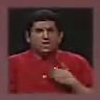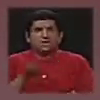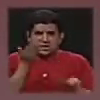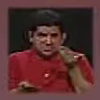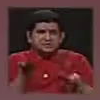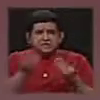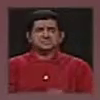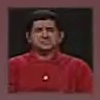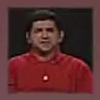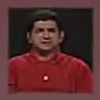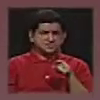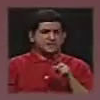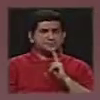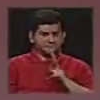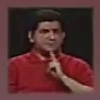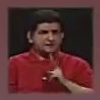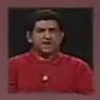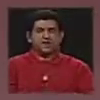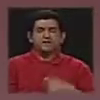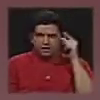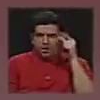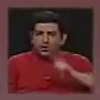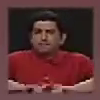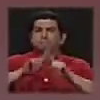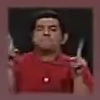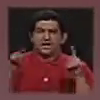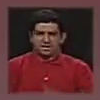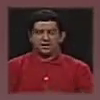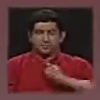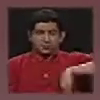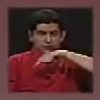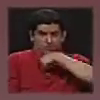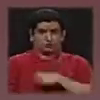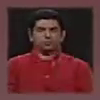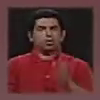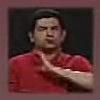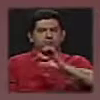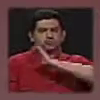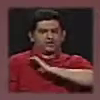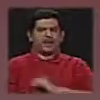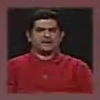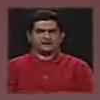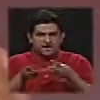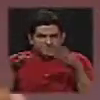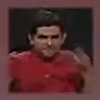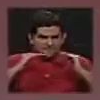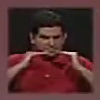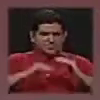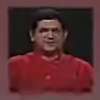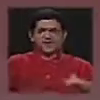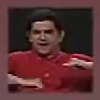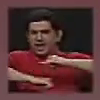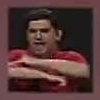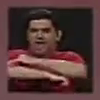tener puede ser real, ¿verdad? O por supuesto, pero si nosotros tomamos la calidad del pavimento del aeropuerto